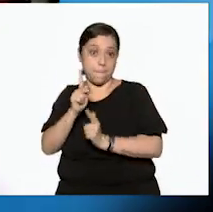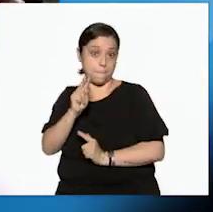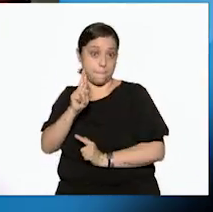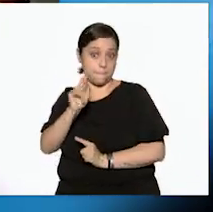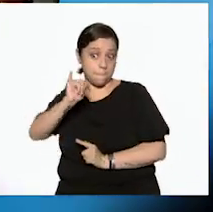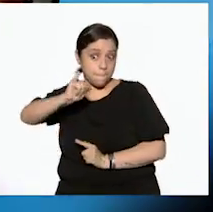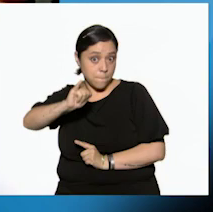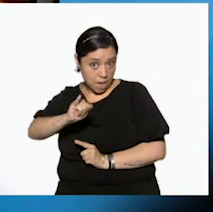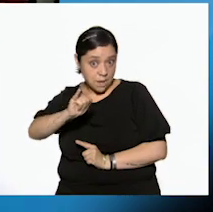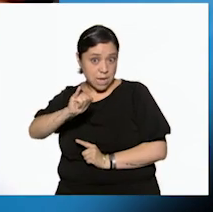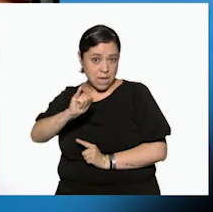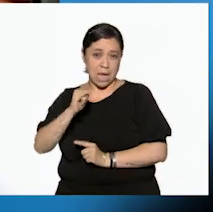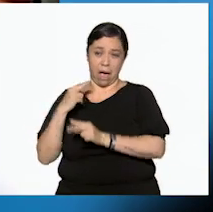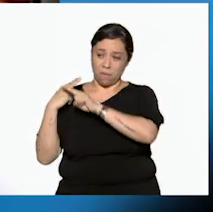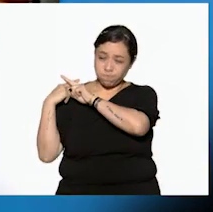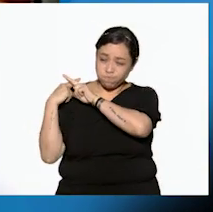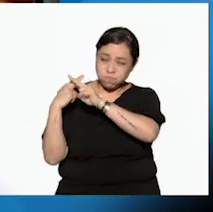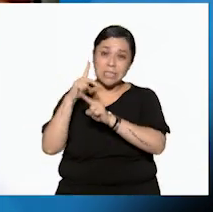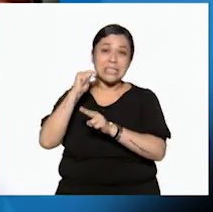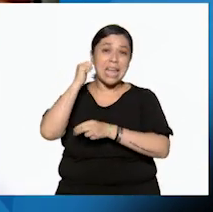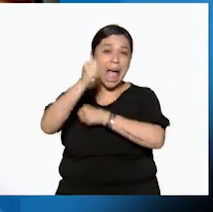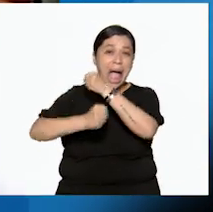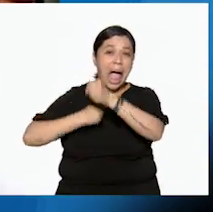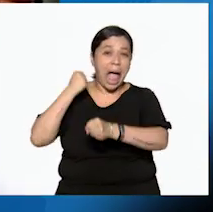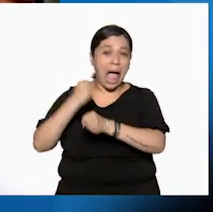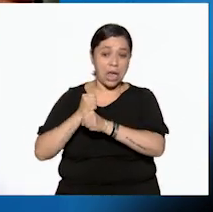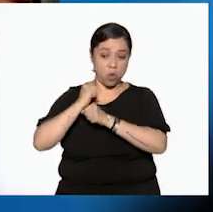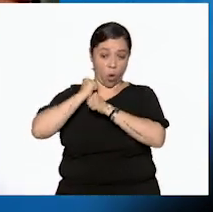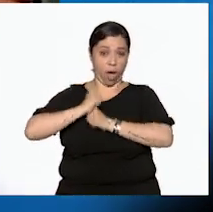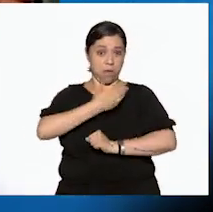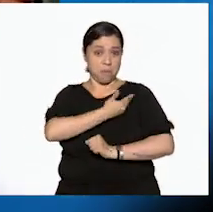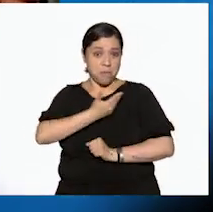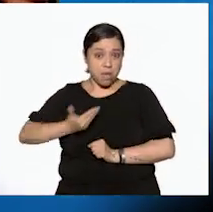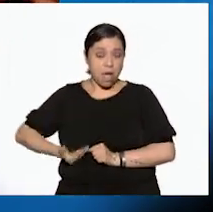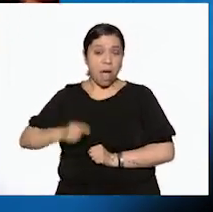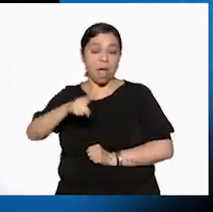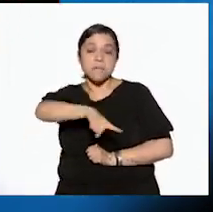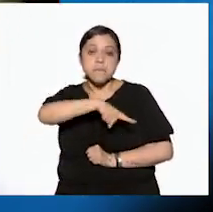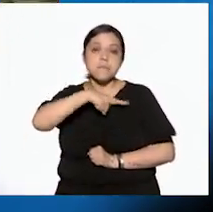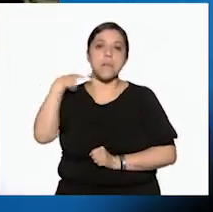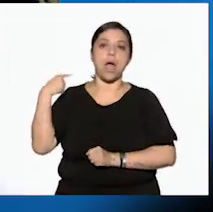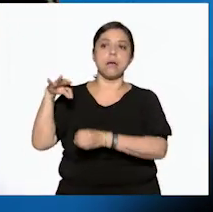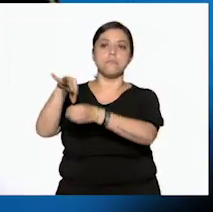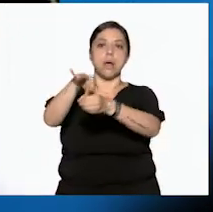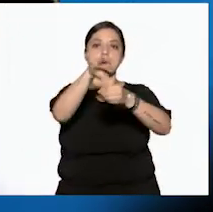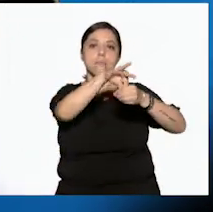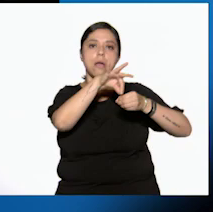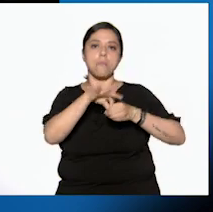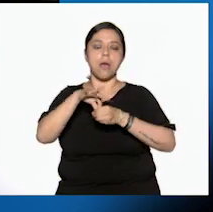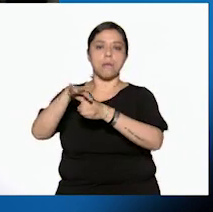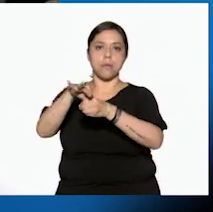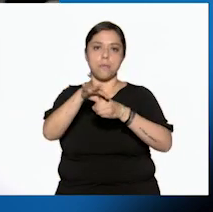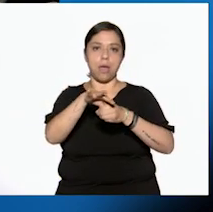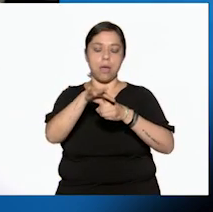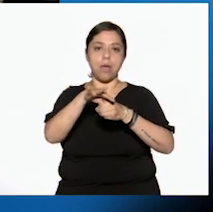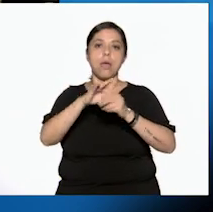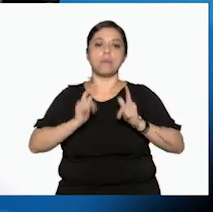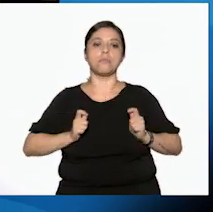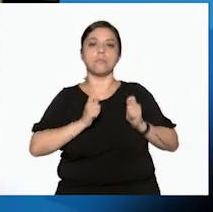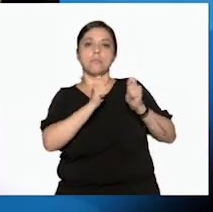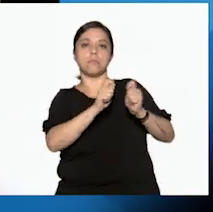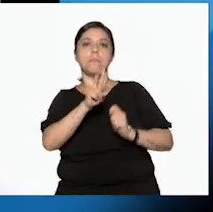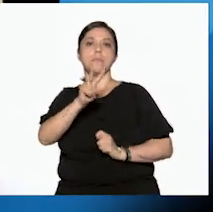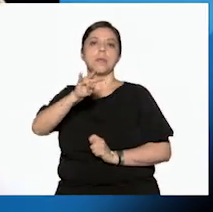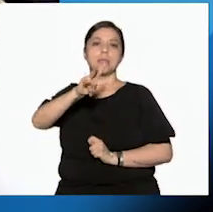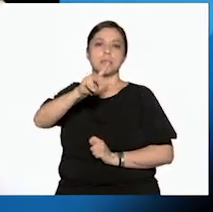Institucional, después de más de 70 años en el poder, había perdido las elecciones presidenciales. Vicente Fox se